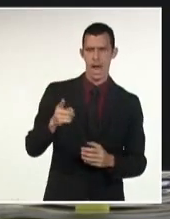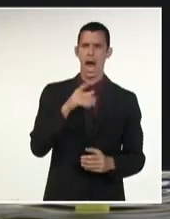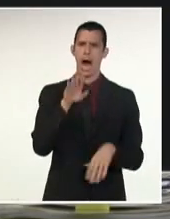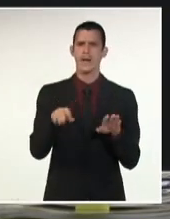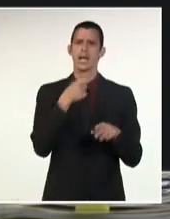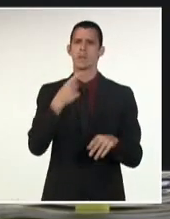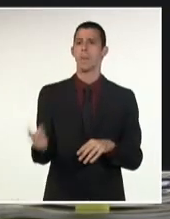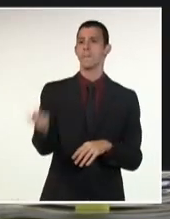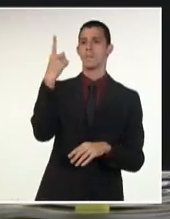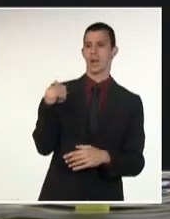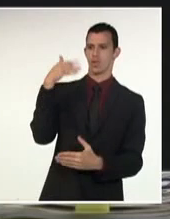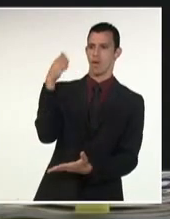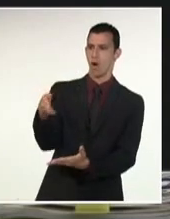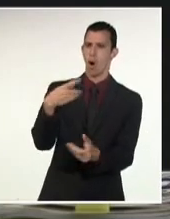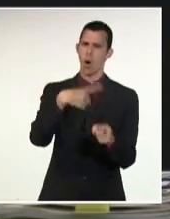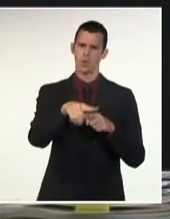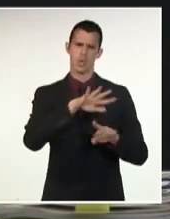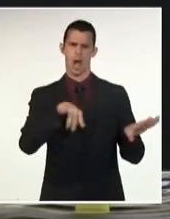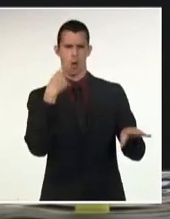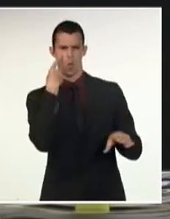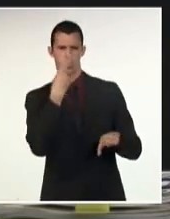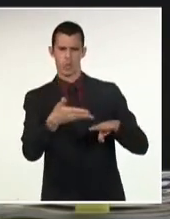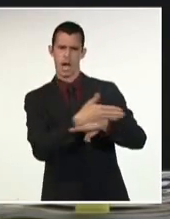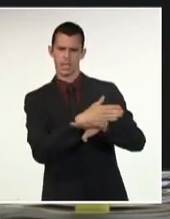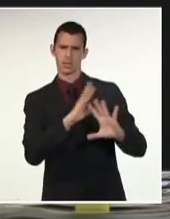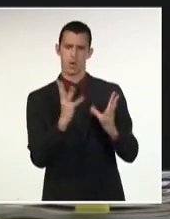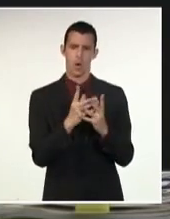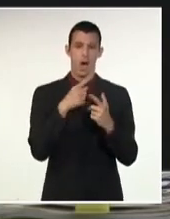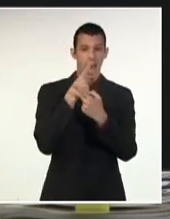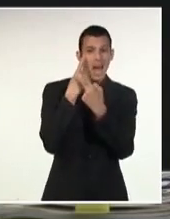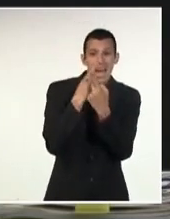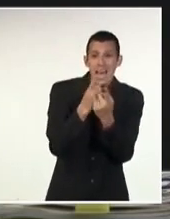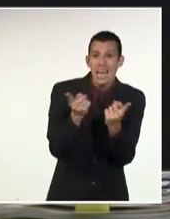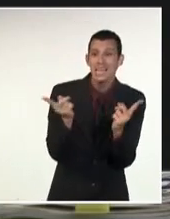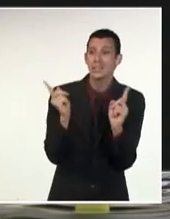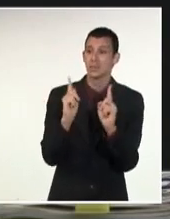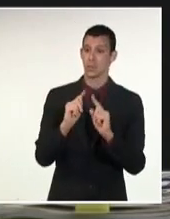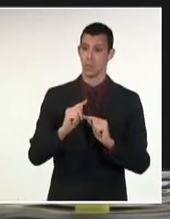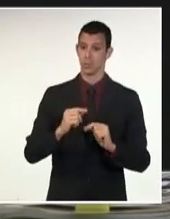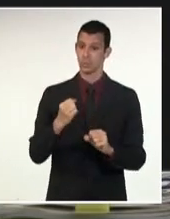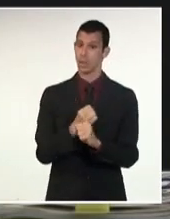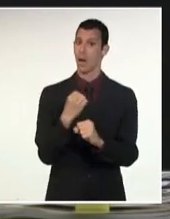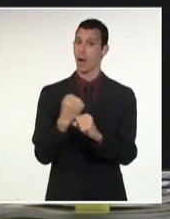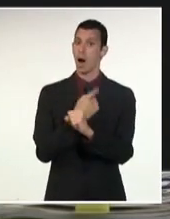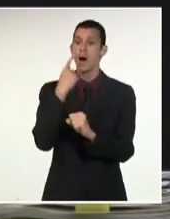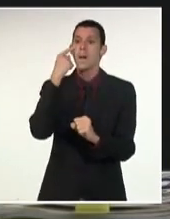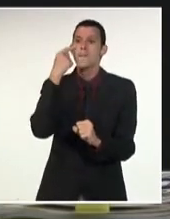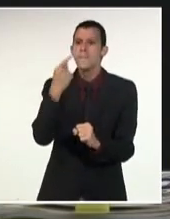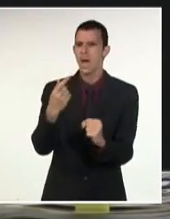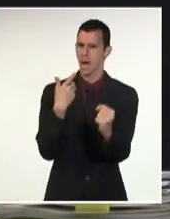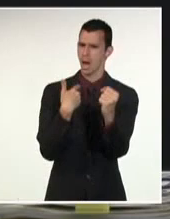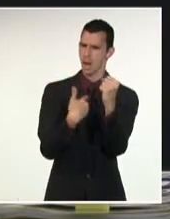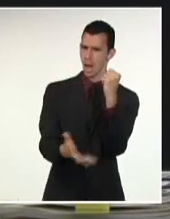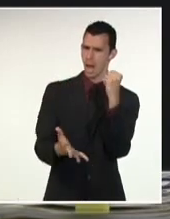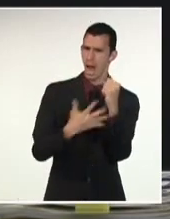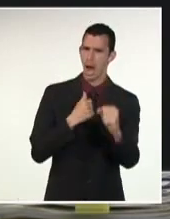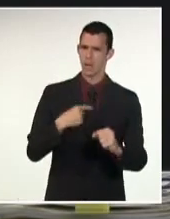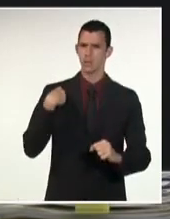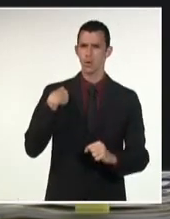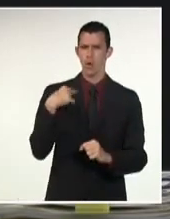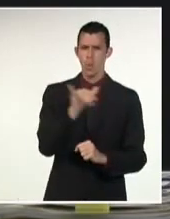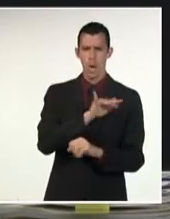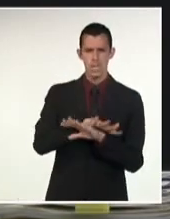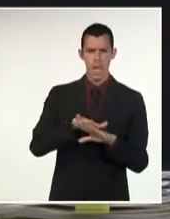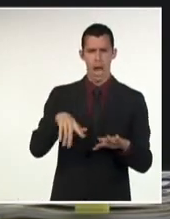vez. Haber contactado con tantas personas, haber tenido las vivencias de ver